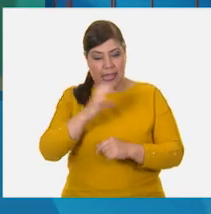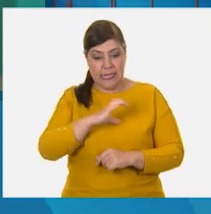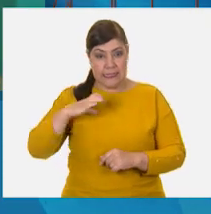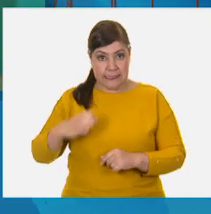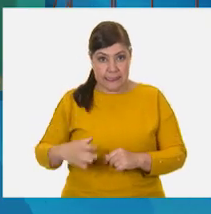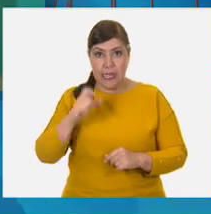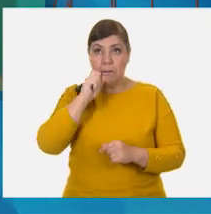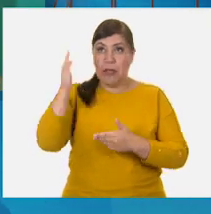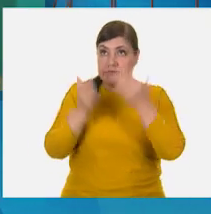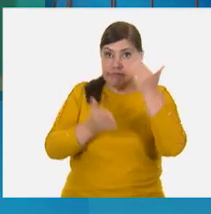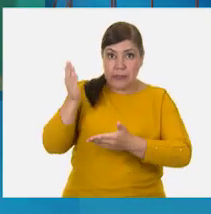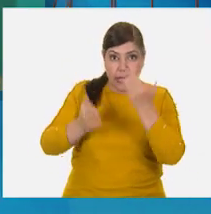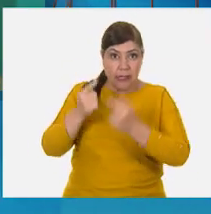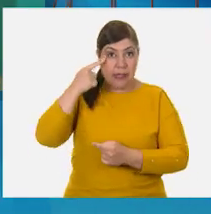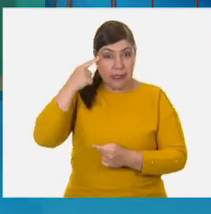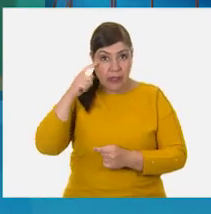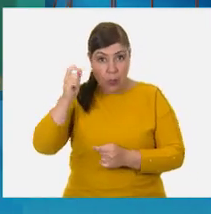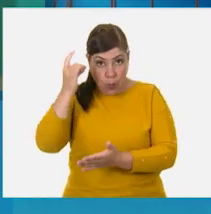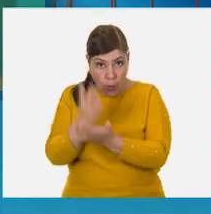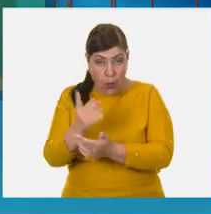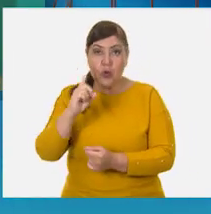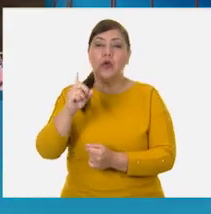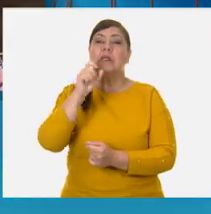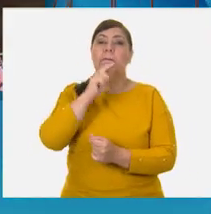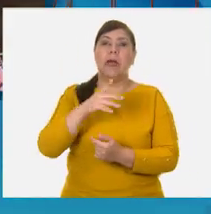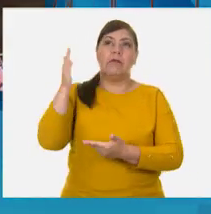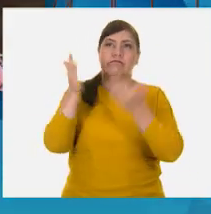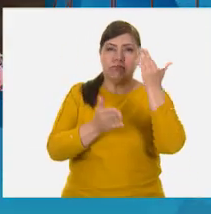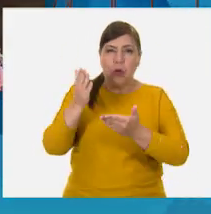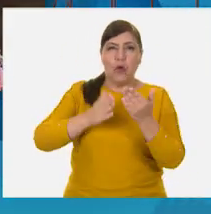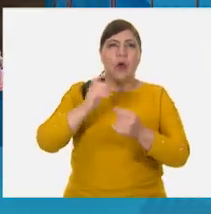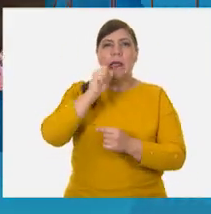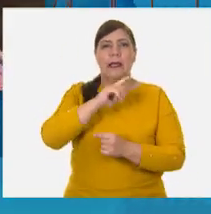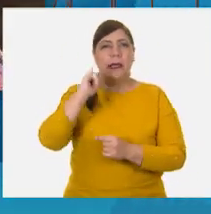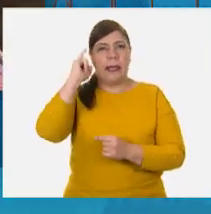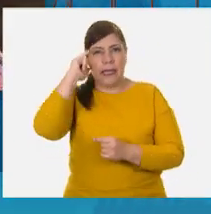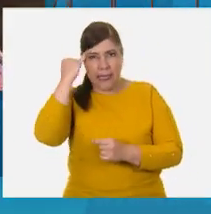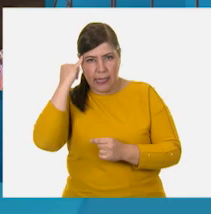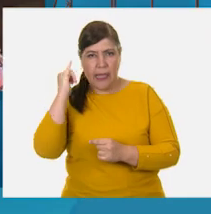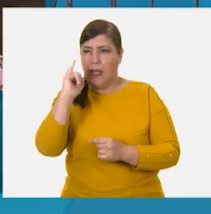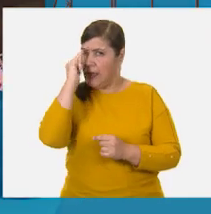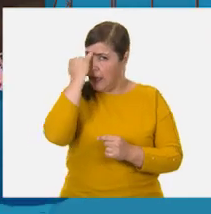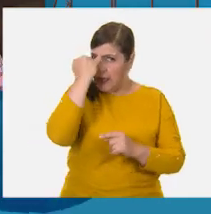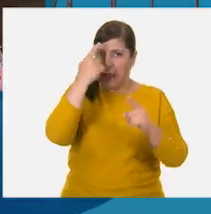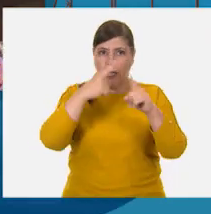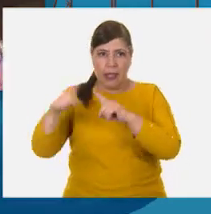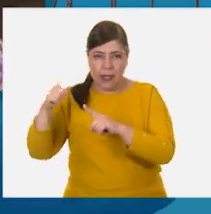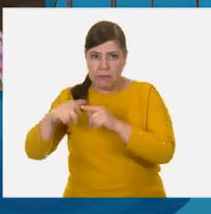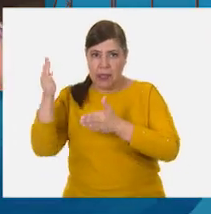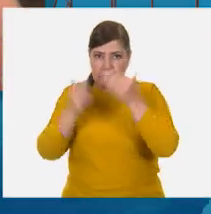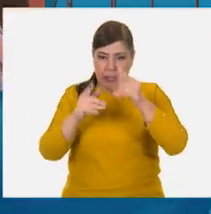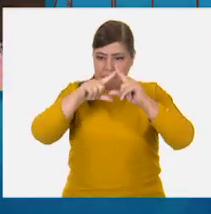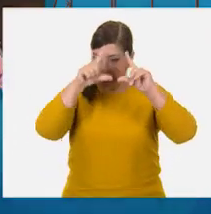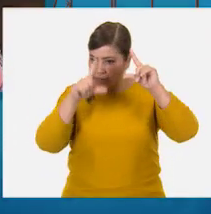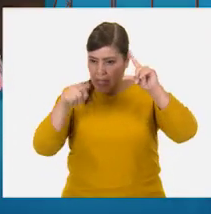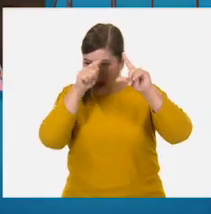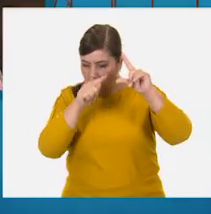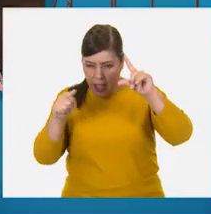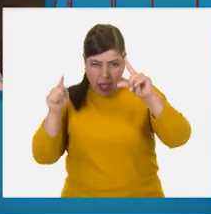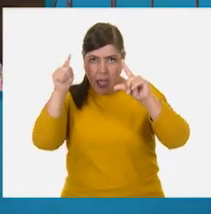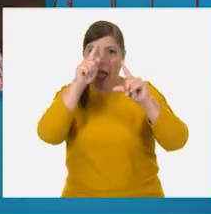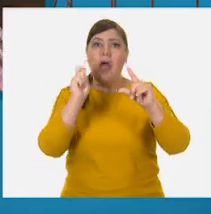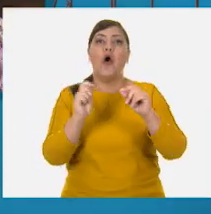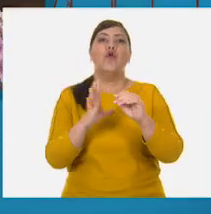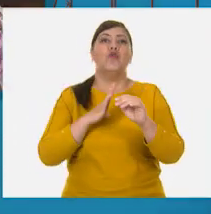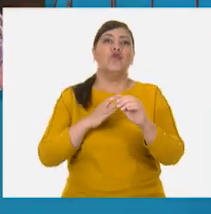llegaron chinos, sino también indios que se establecieron en nuestro territorio y que hicieron de esta geografía